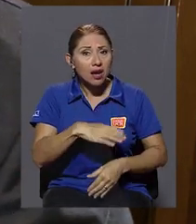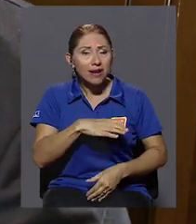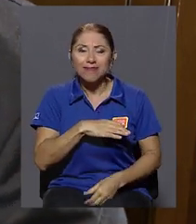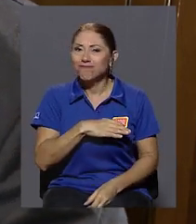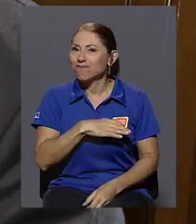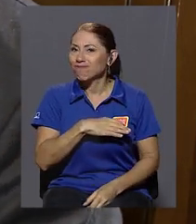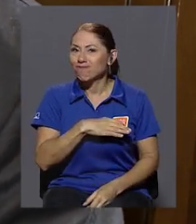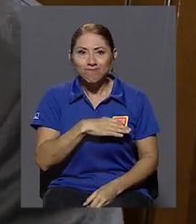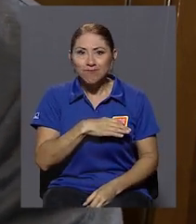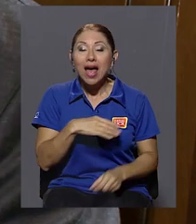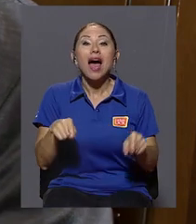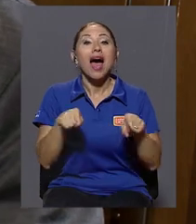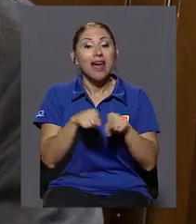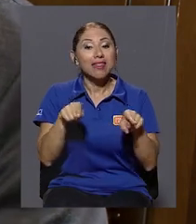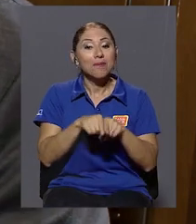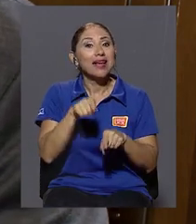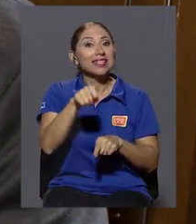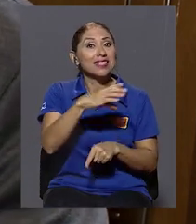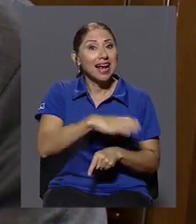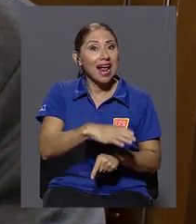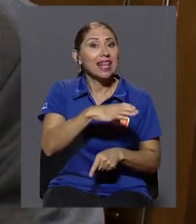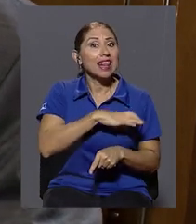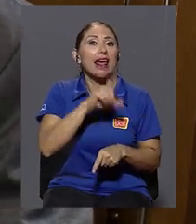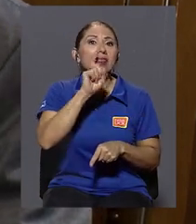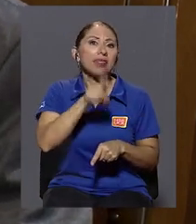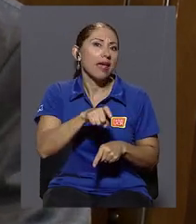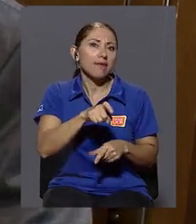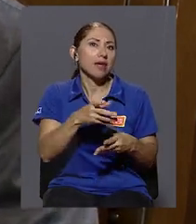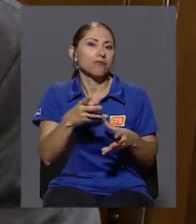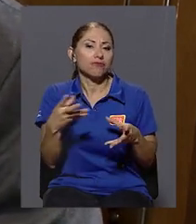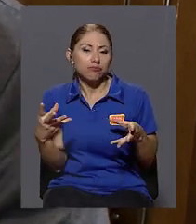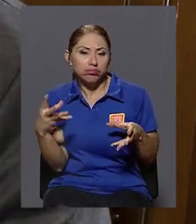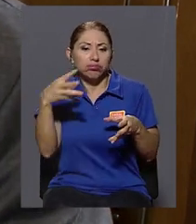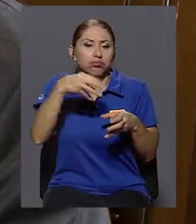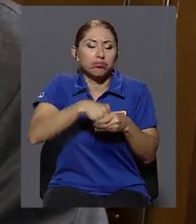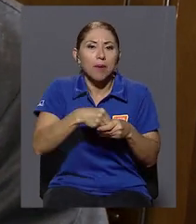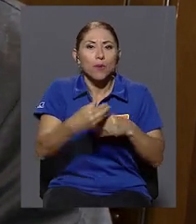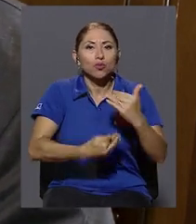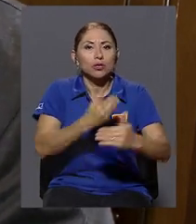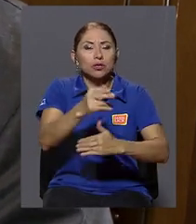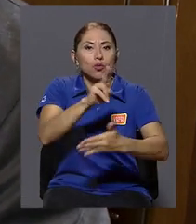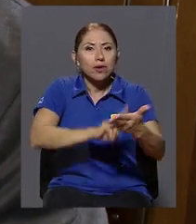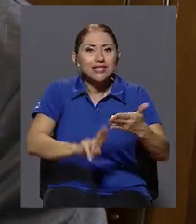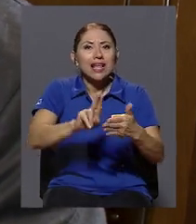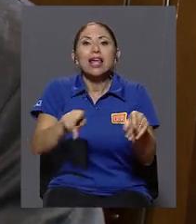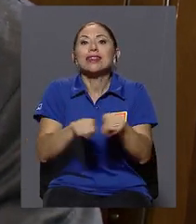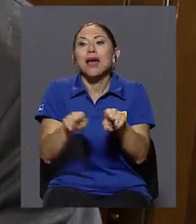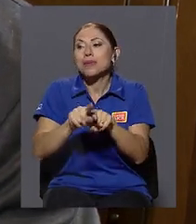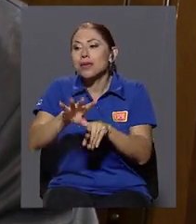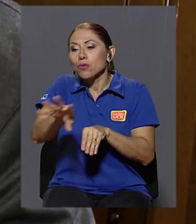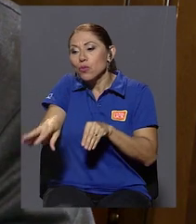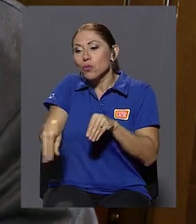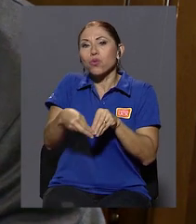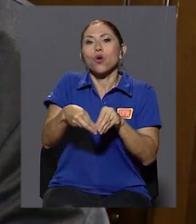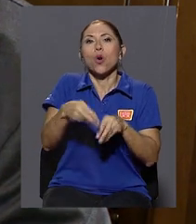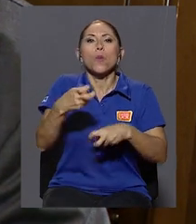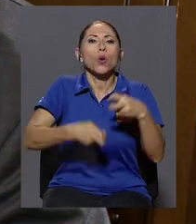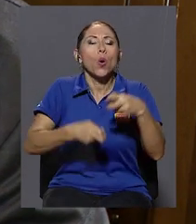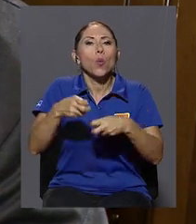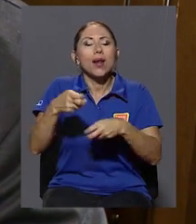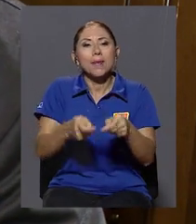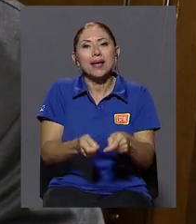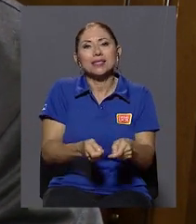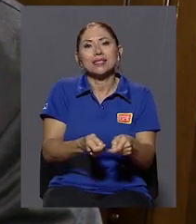una calidad que tiene que llevar en cuenta, además de las cualidades intrínsecas del proceso universitario, los graves problemas de